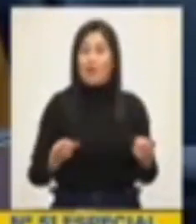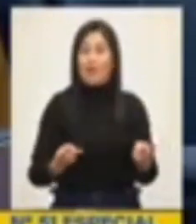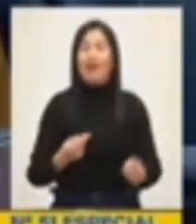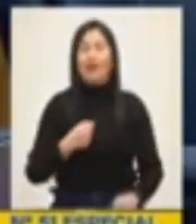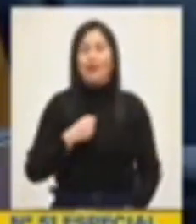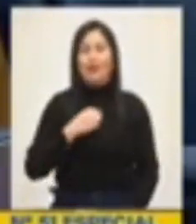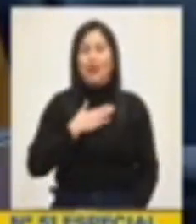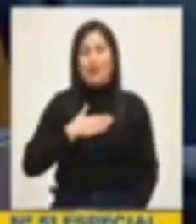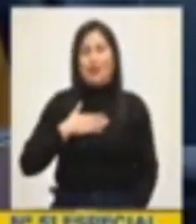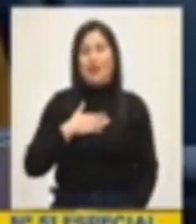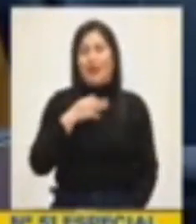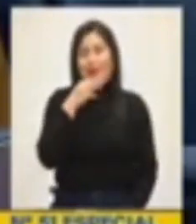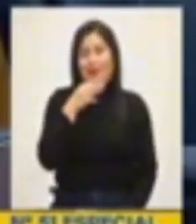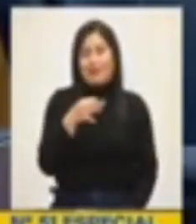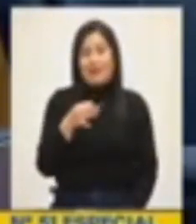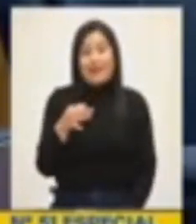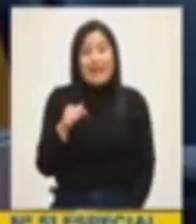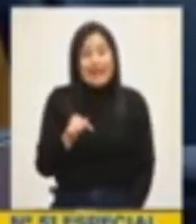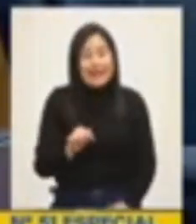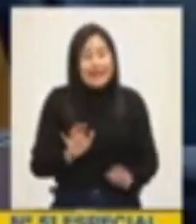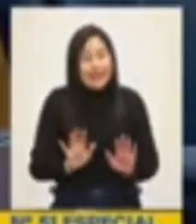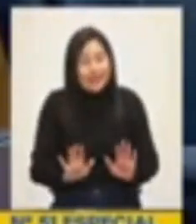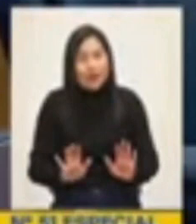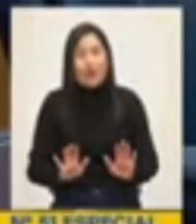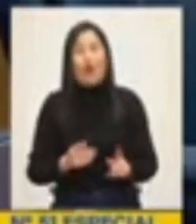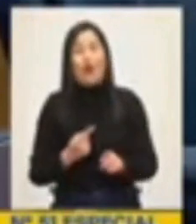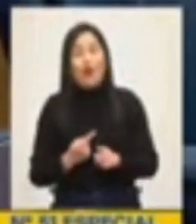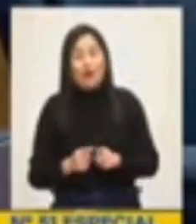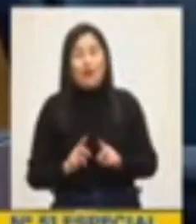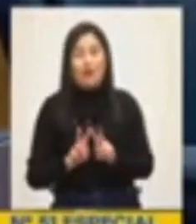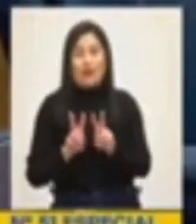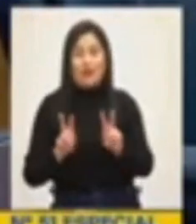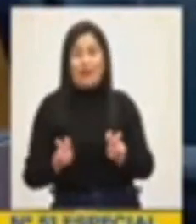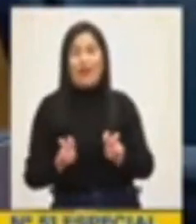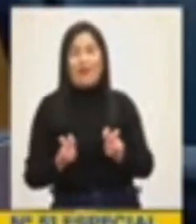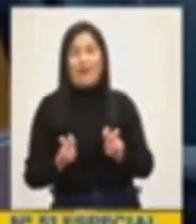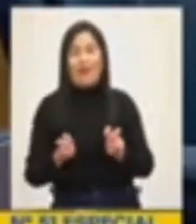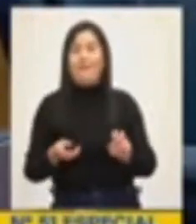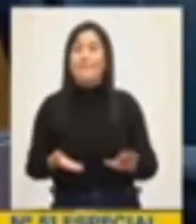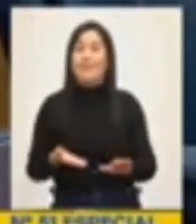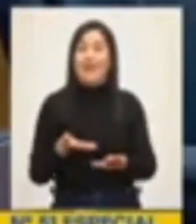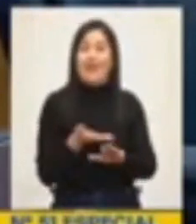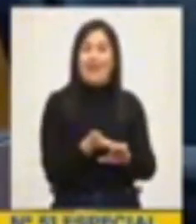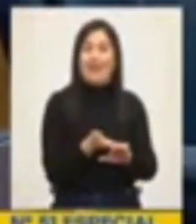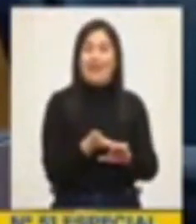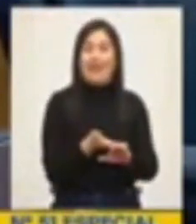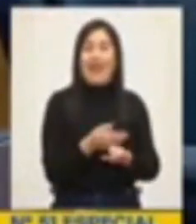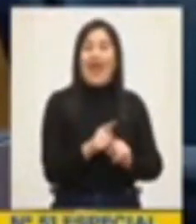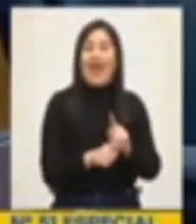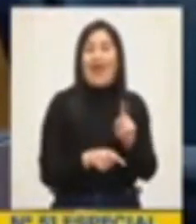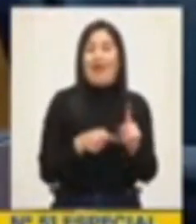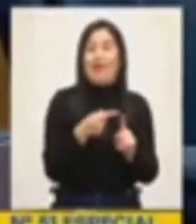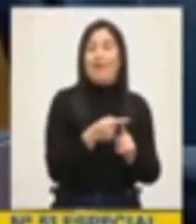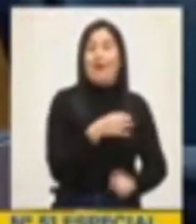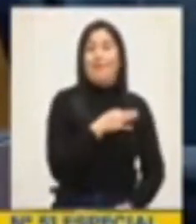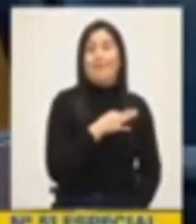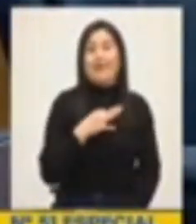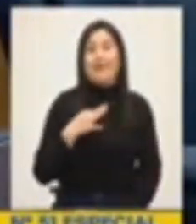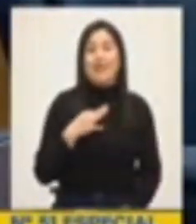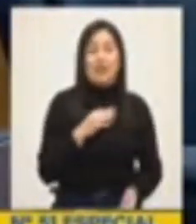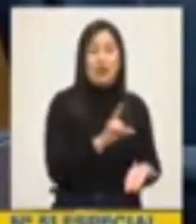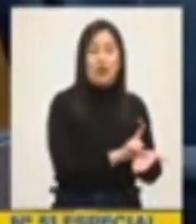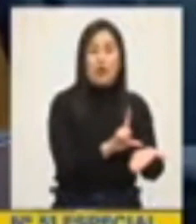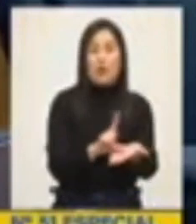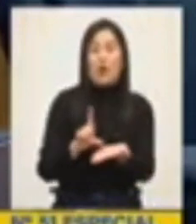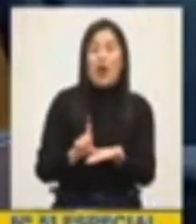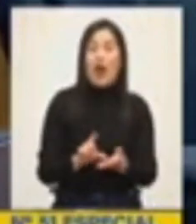hago un paréntesis, estimado presidente, porque habíamos solicitado que, además de los ministros sectoriales, estuviese